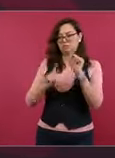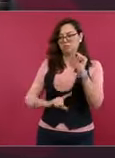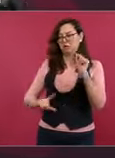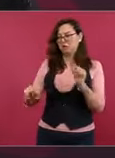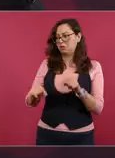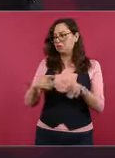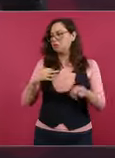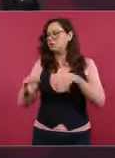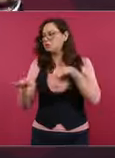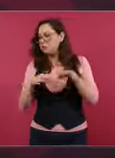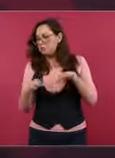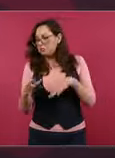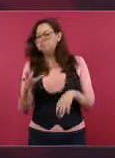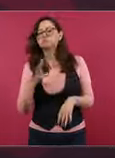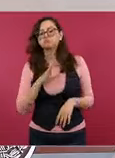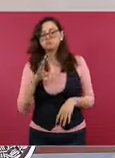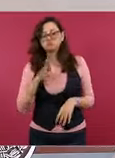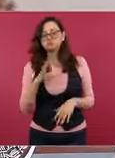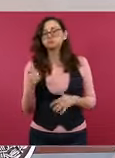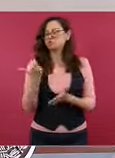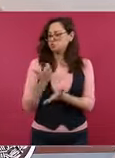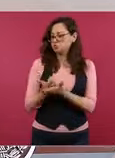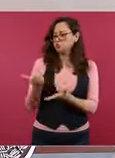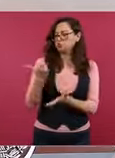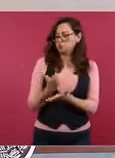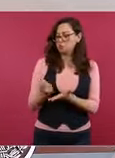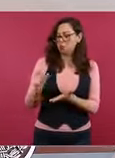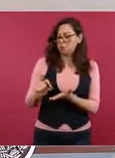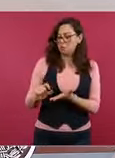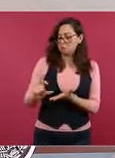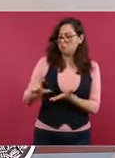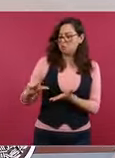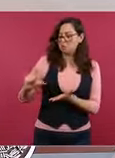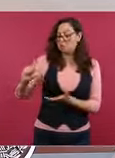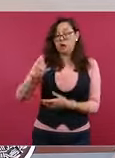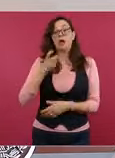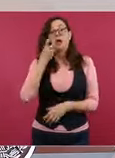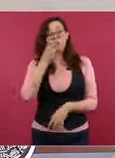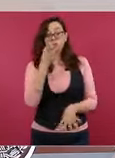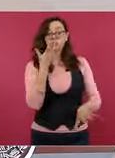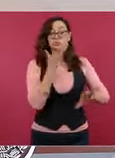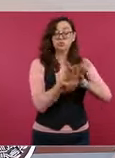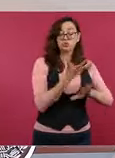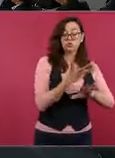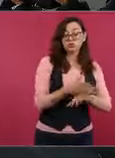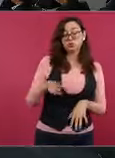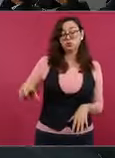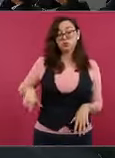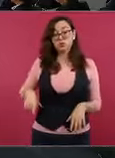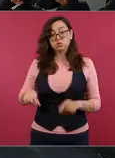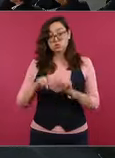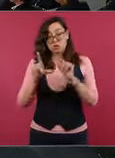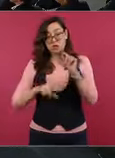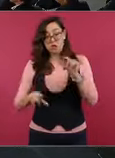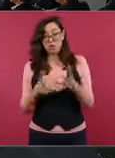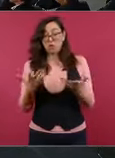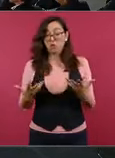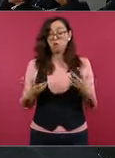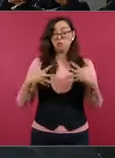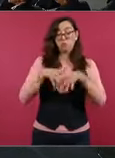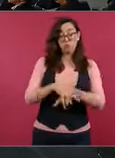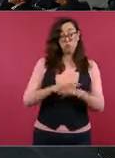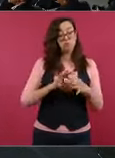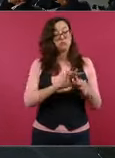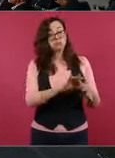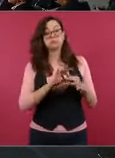y hemos logrado aumentar los salarios. Entonces, sí nos conviene la integración económica y le conviene